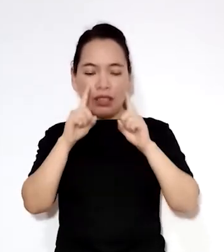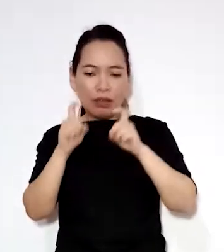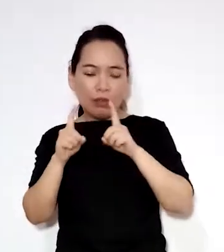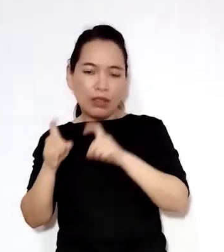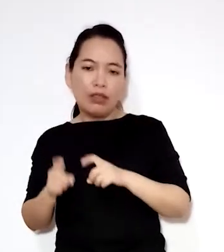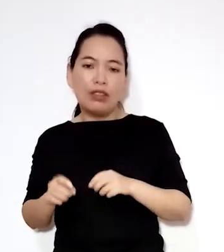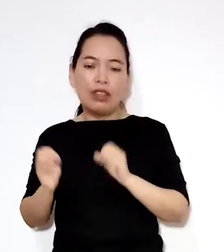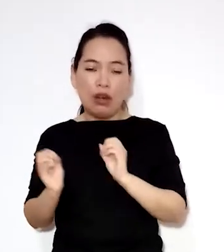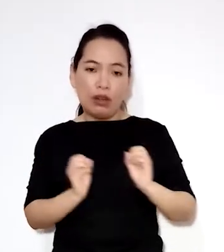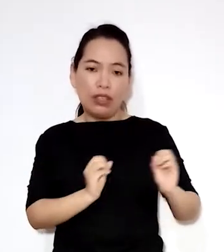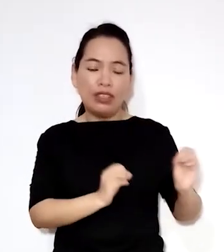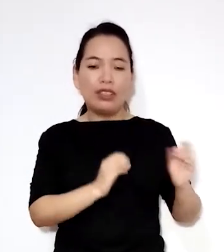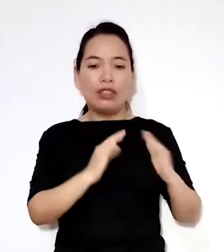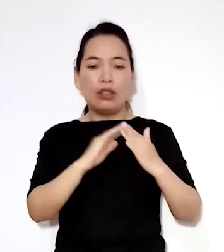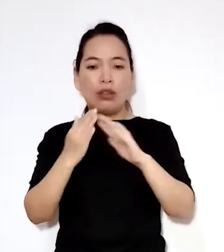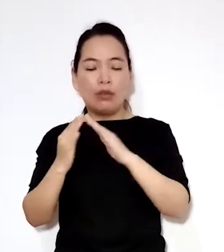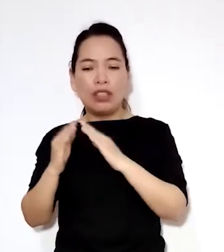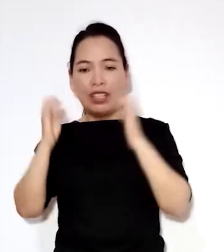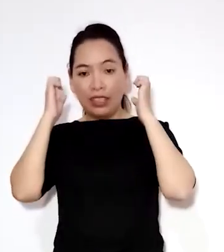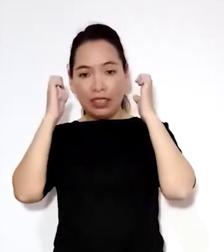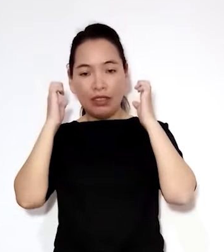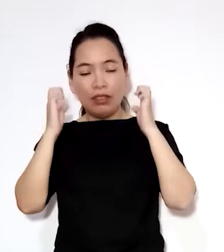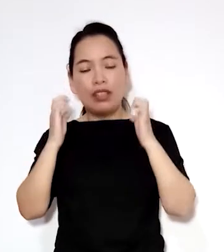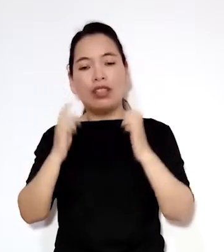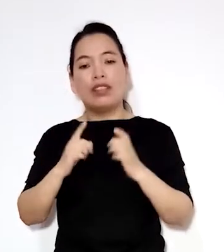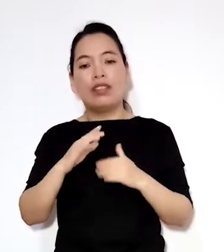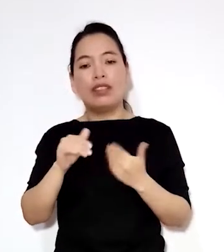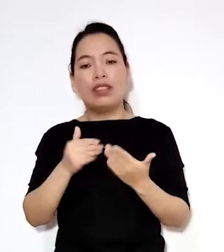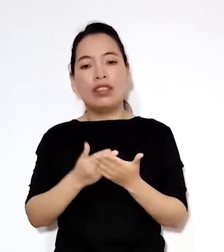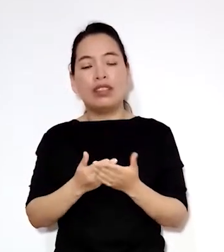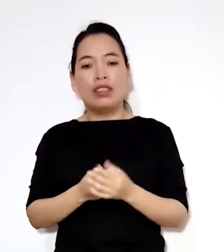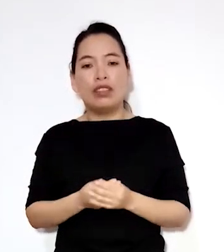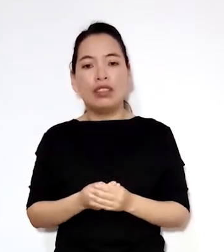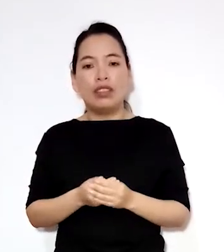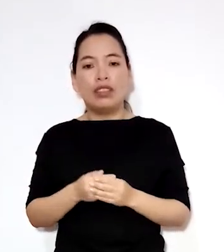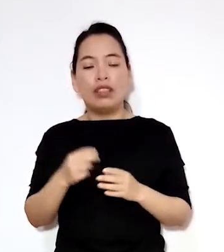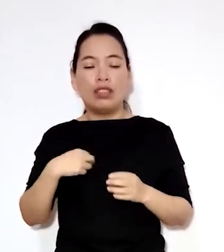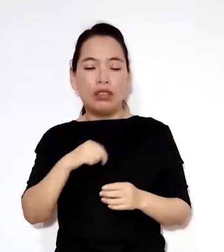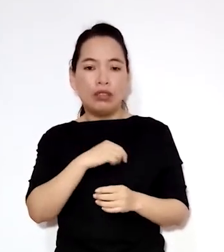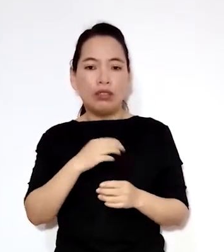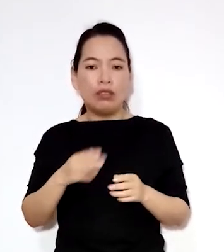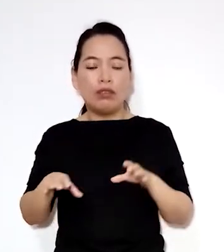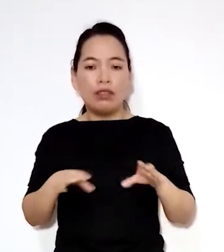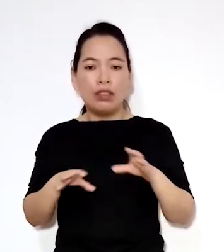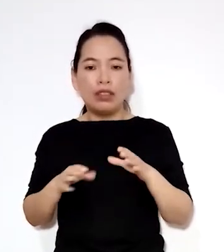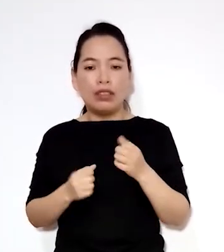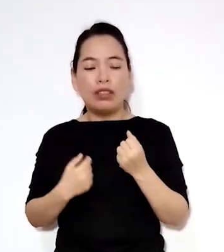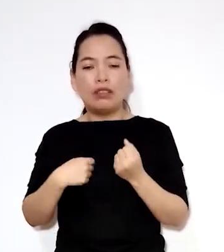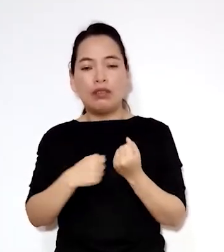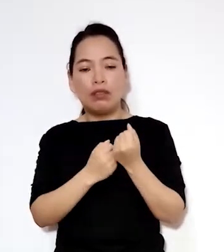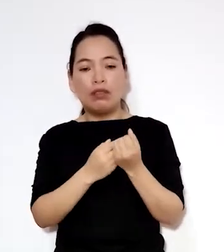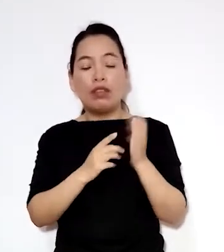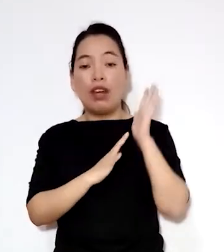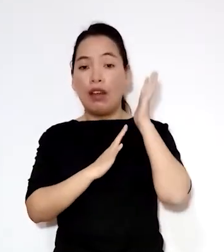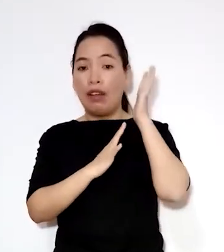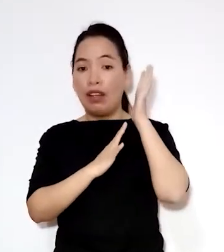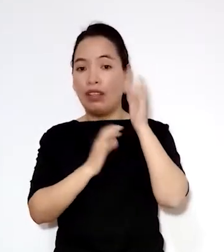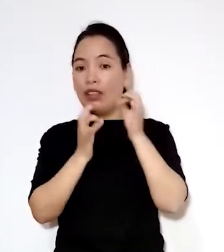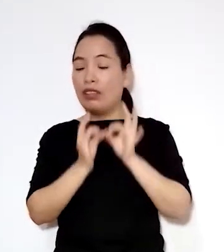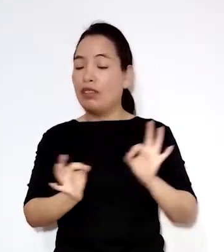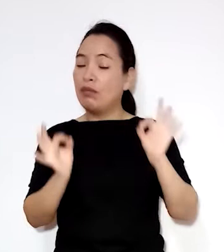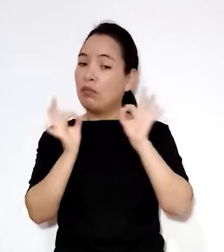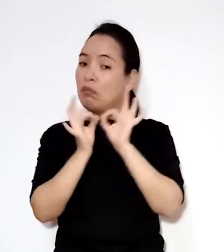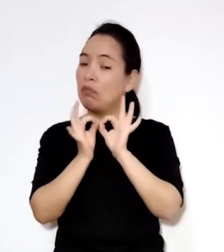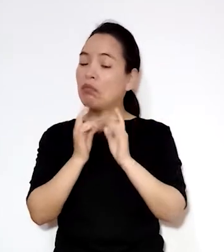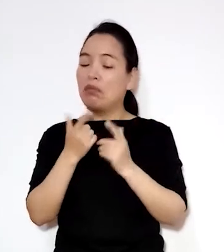de consulta a organizaciones y comunidades educativas de la región. Vamos a tener con nosotros un panel